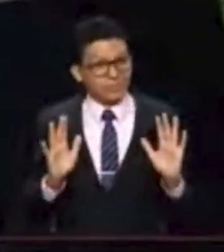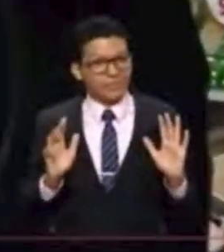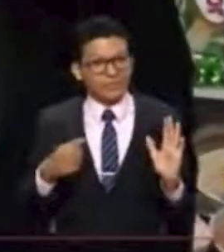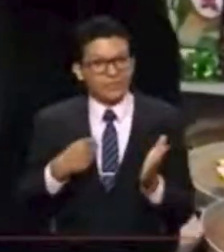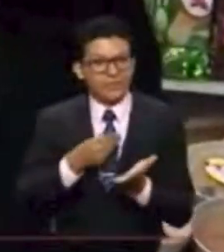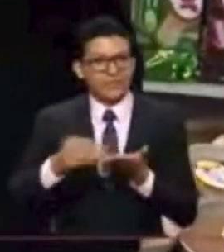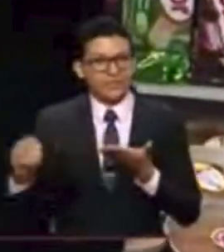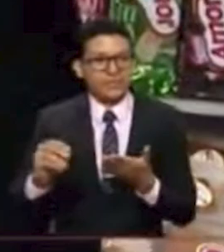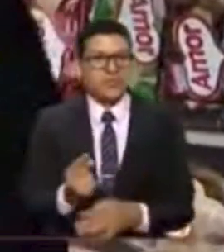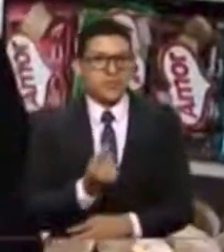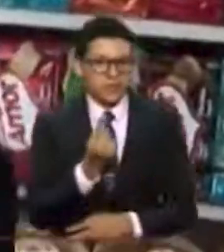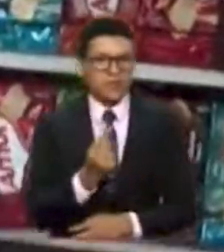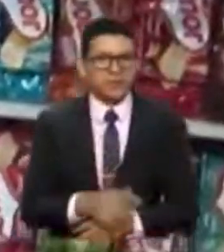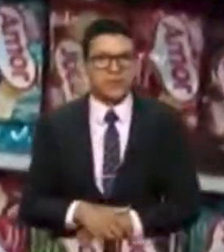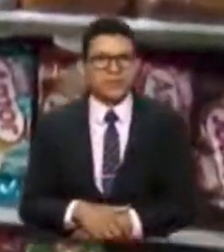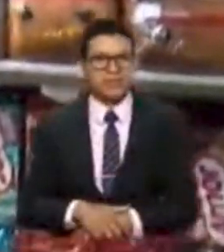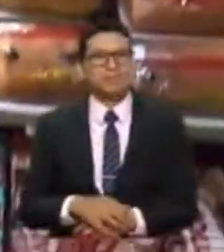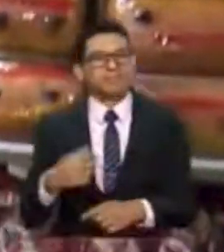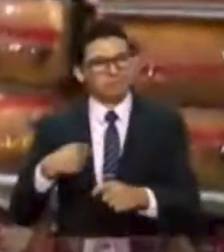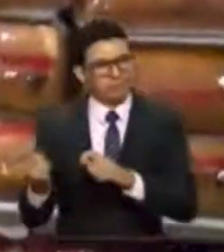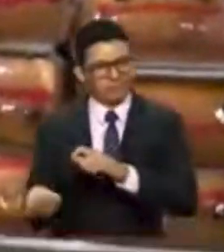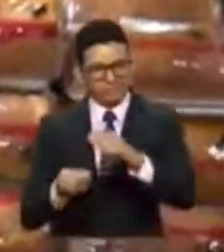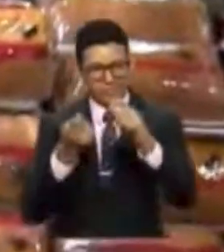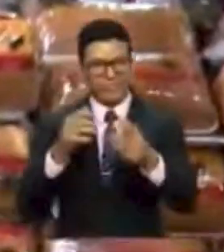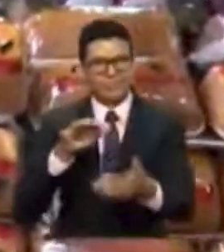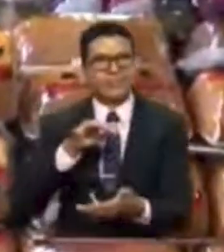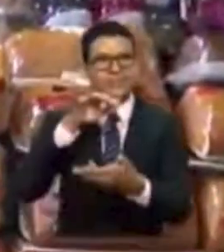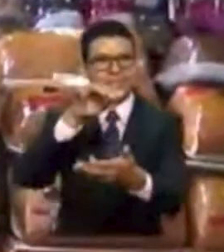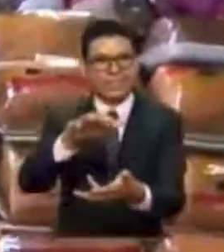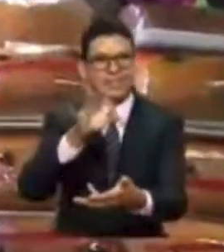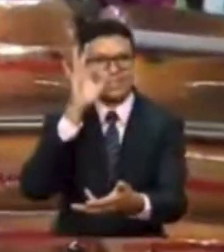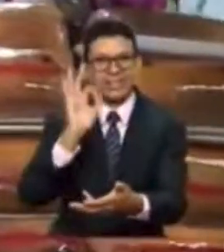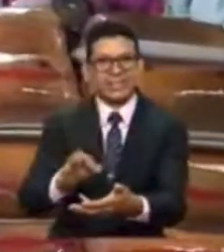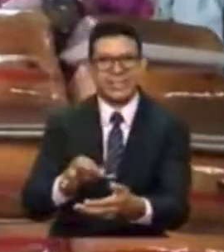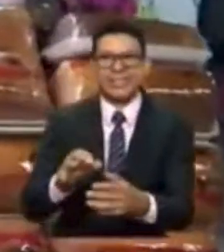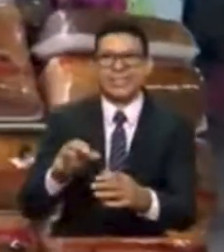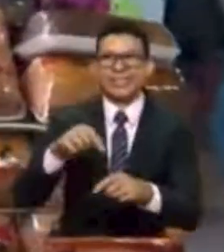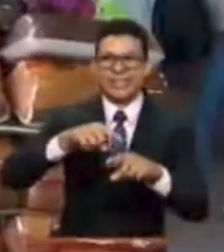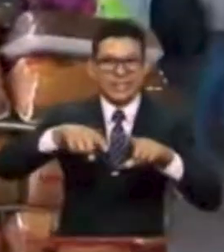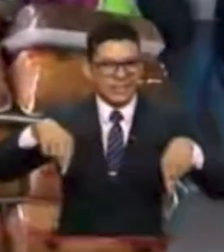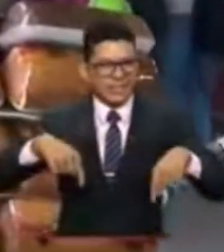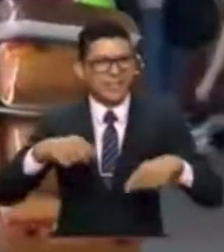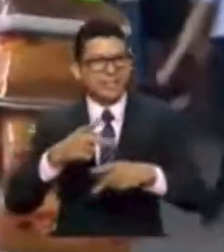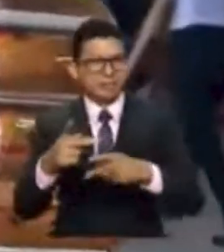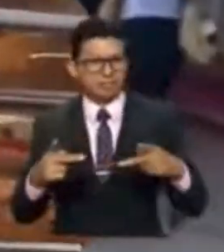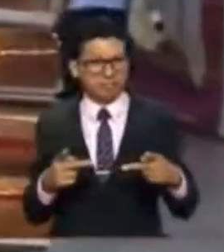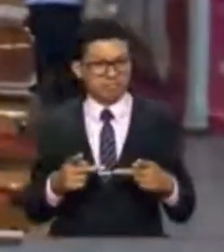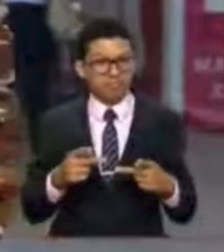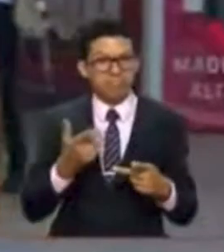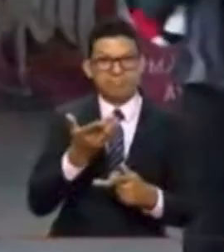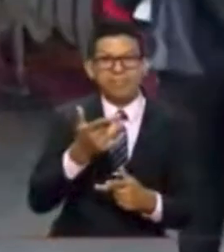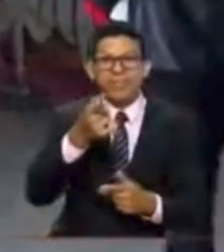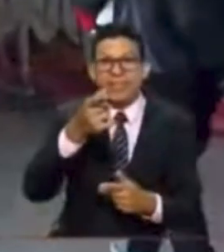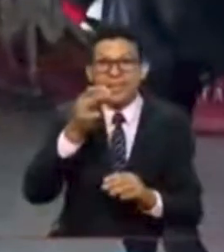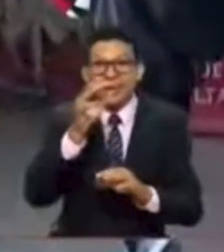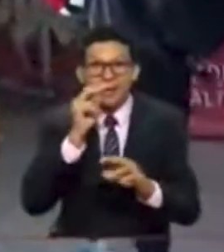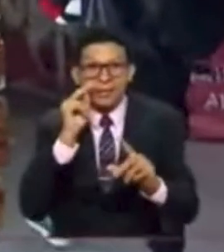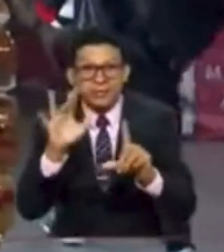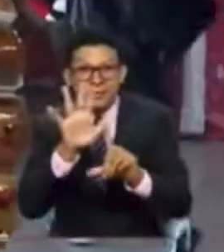me compraré uno y les llevaré a cada una de ustedes para compartirlo ahorita en estudio y que, por supuesto, los